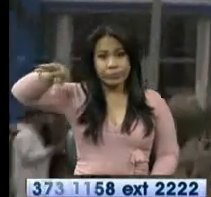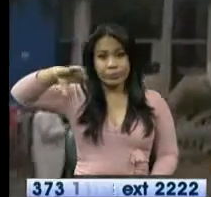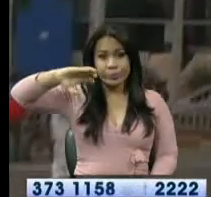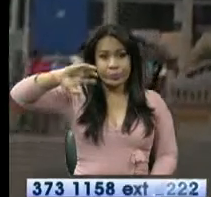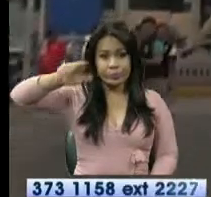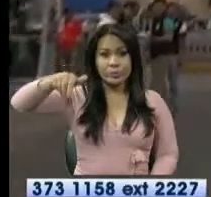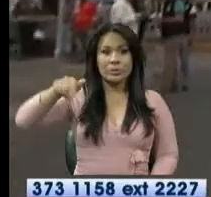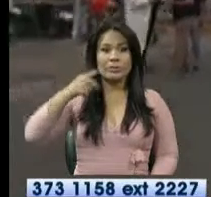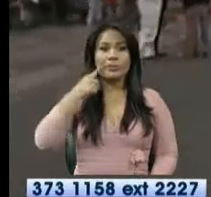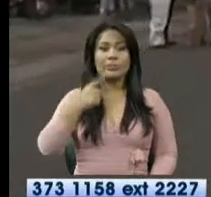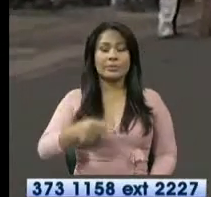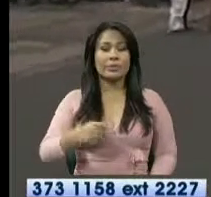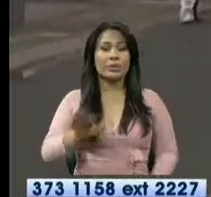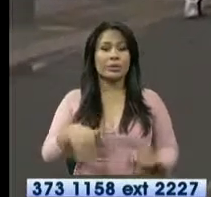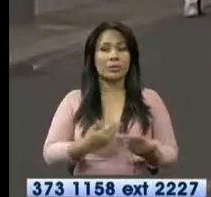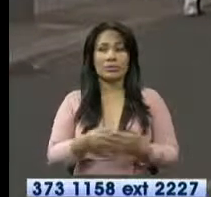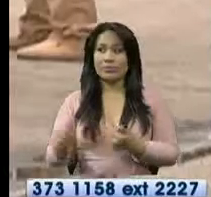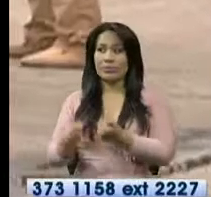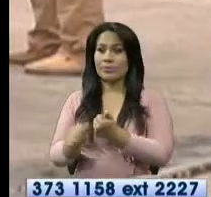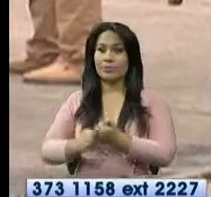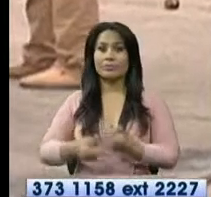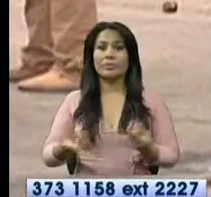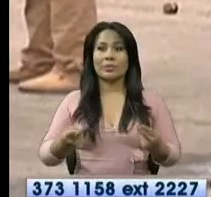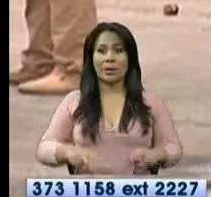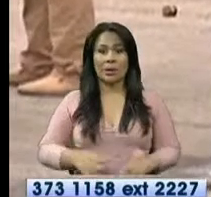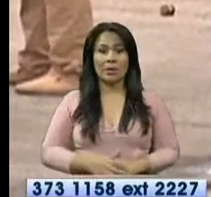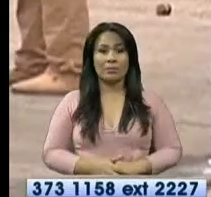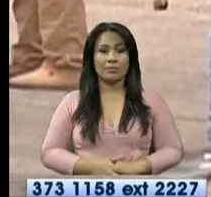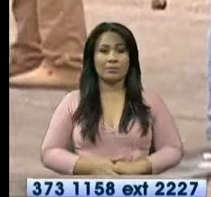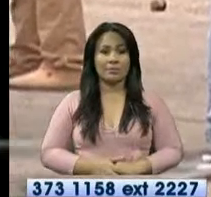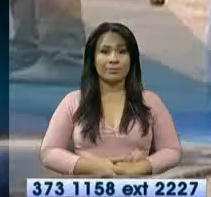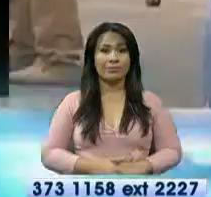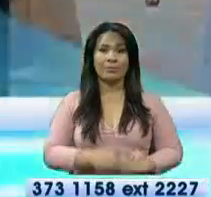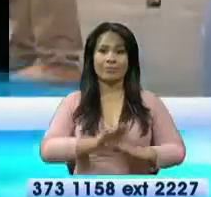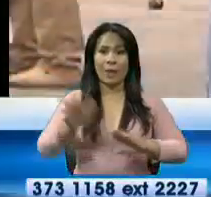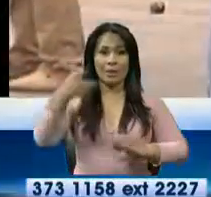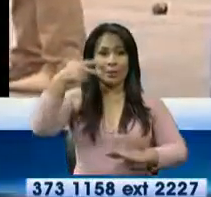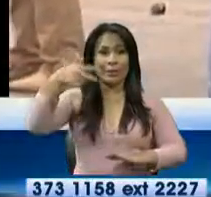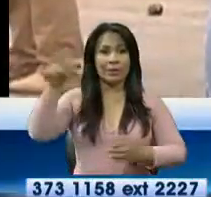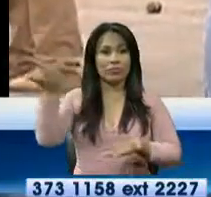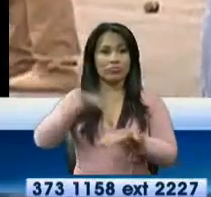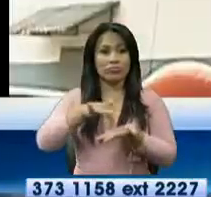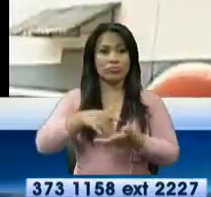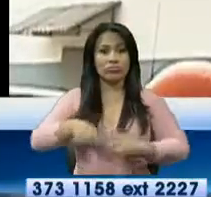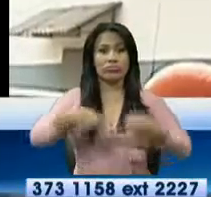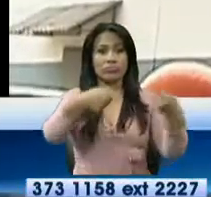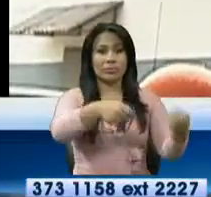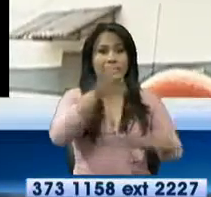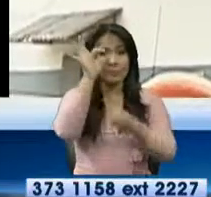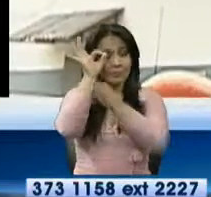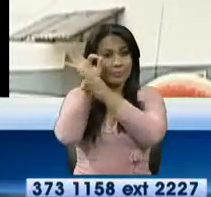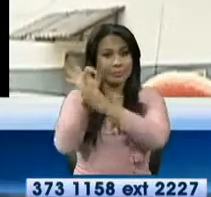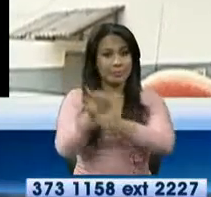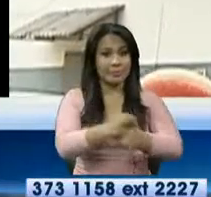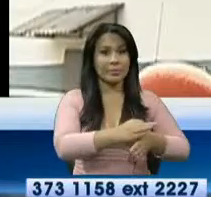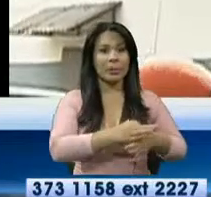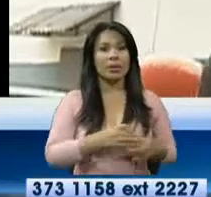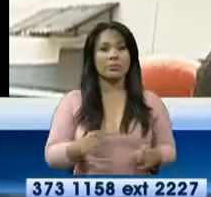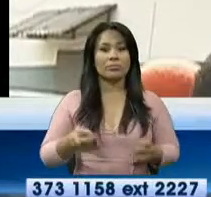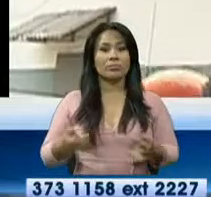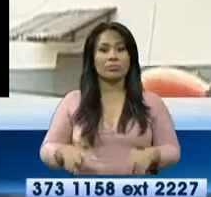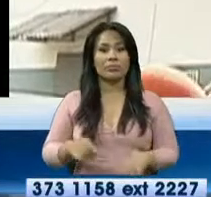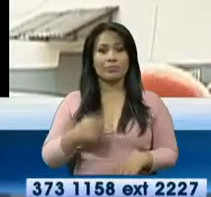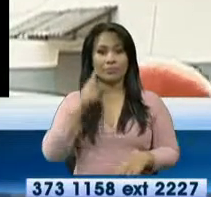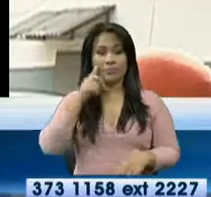permitieron obtener detalles del suceso. Esos videos ya reposan en manos de la fiscalía. Casco y chompa se ven en los videos